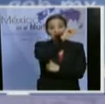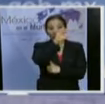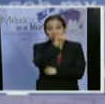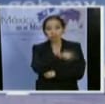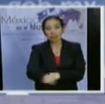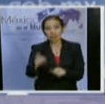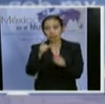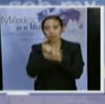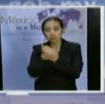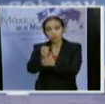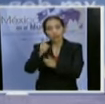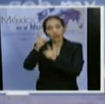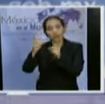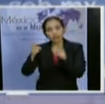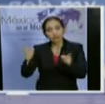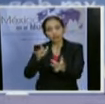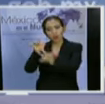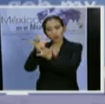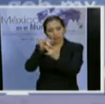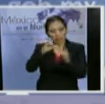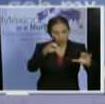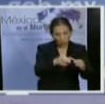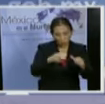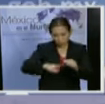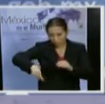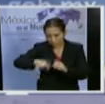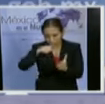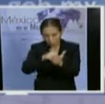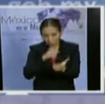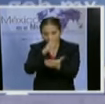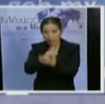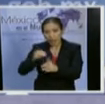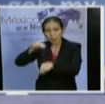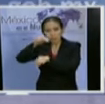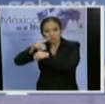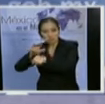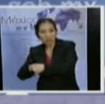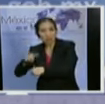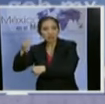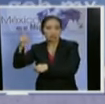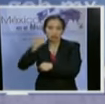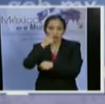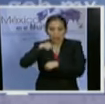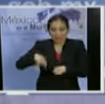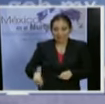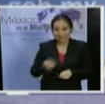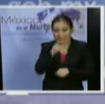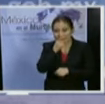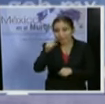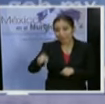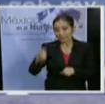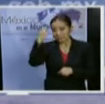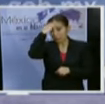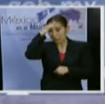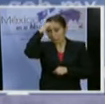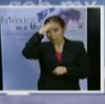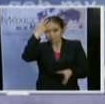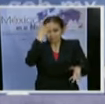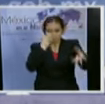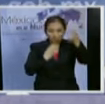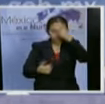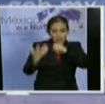el desarrollo local, en su contacto con las comunidades, en los espacios locales municipales, y decimos aquí que esta experiencia